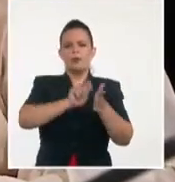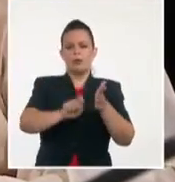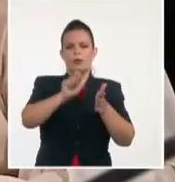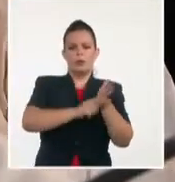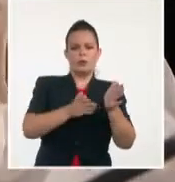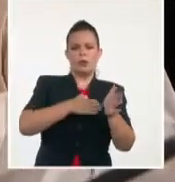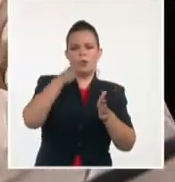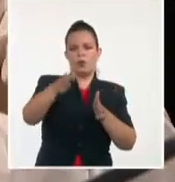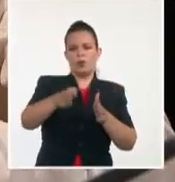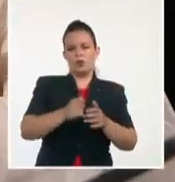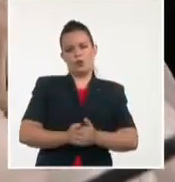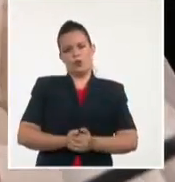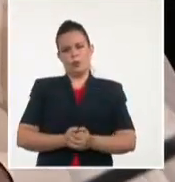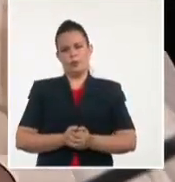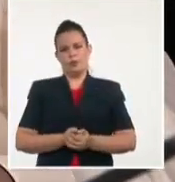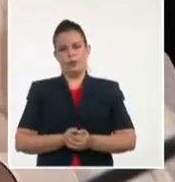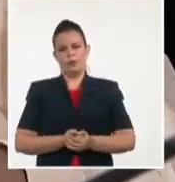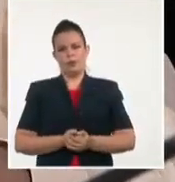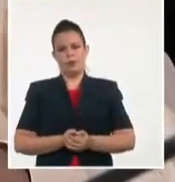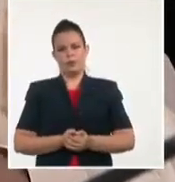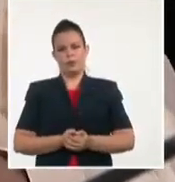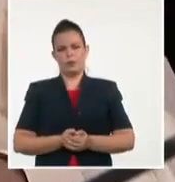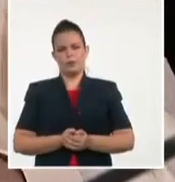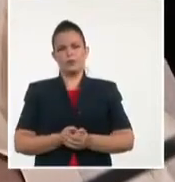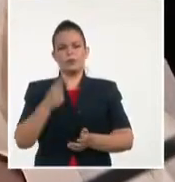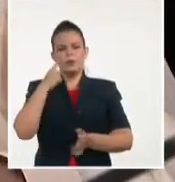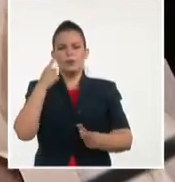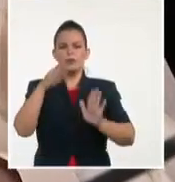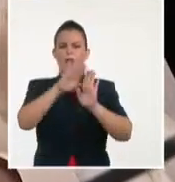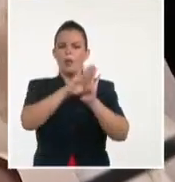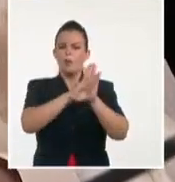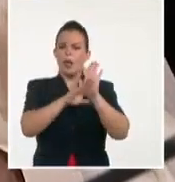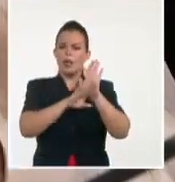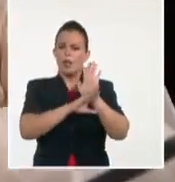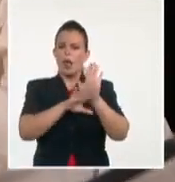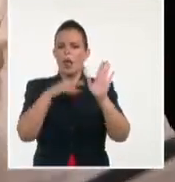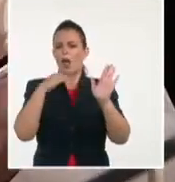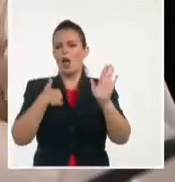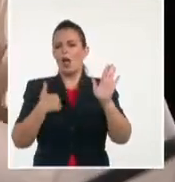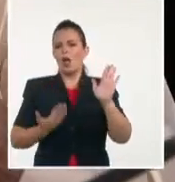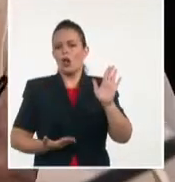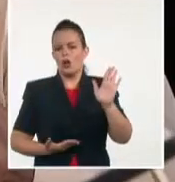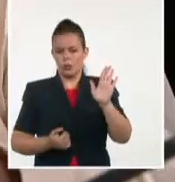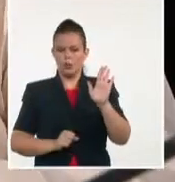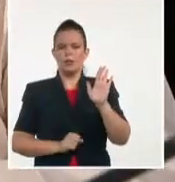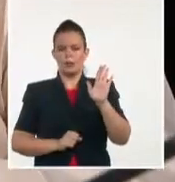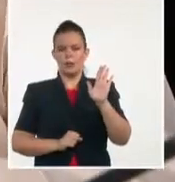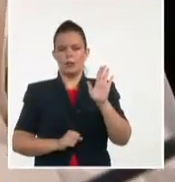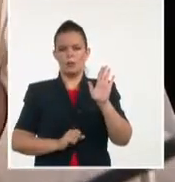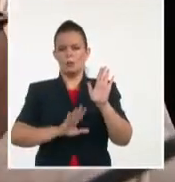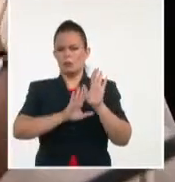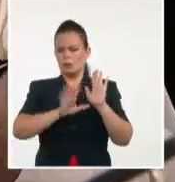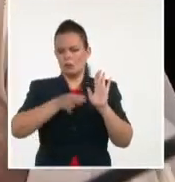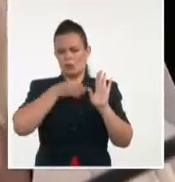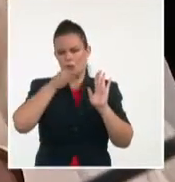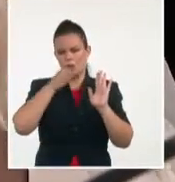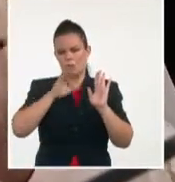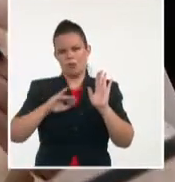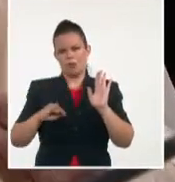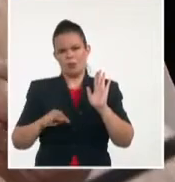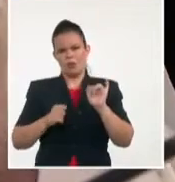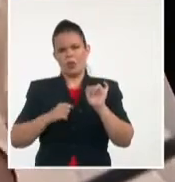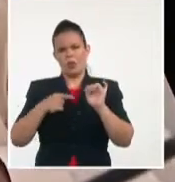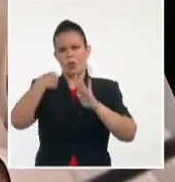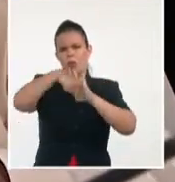nivel nacional y las medidas que se deben tomar también en cada uno de estos casos. Y se ha explicado, yo no me voy a detener mucho, pero creo que también se ha